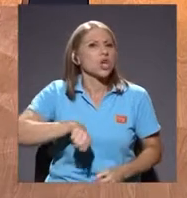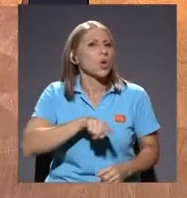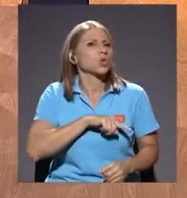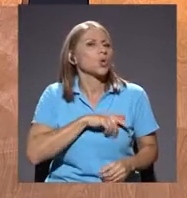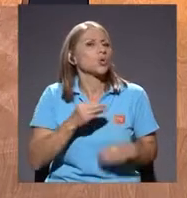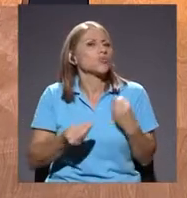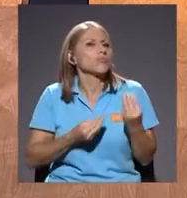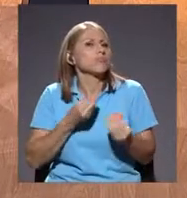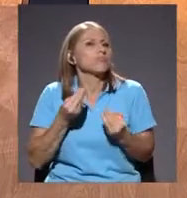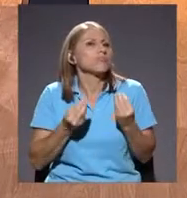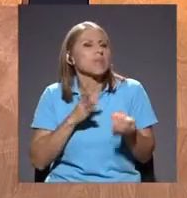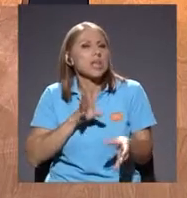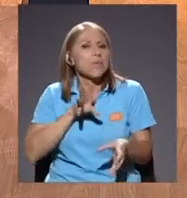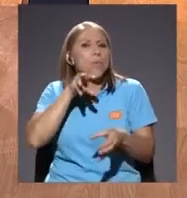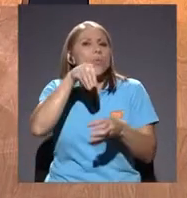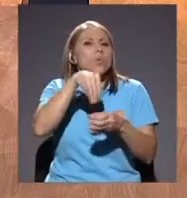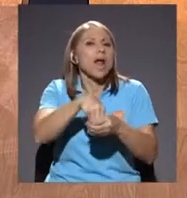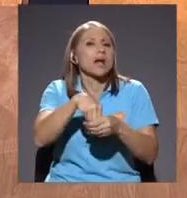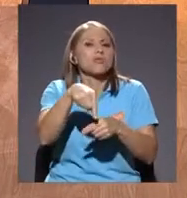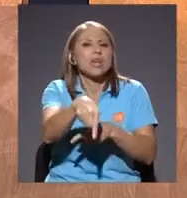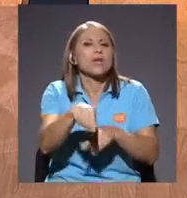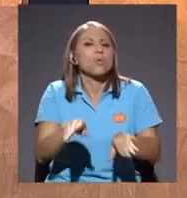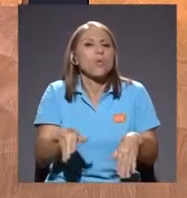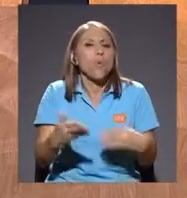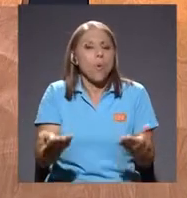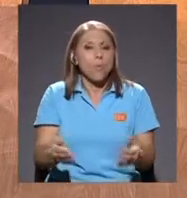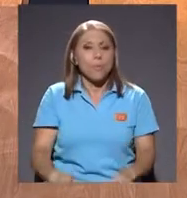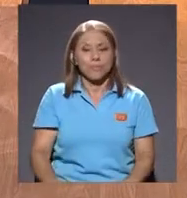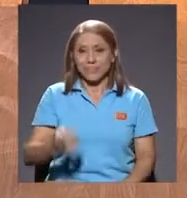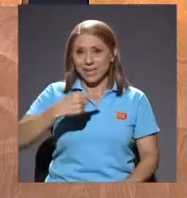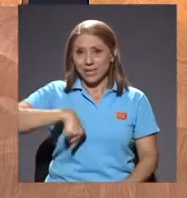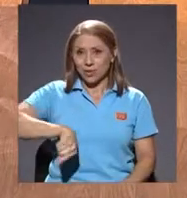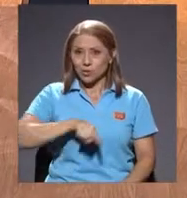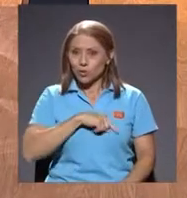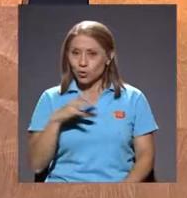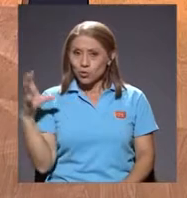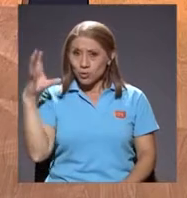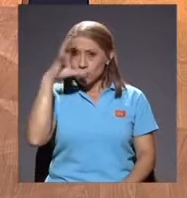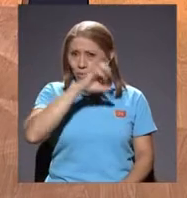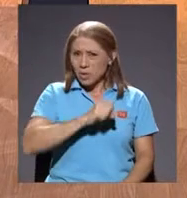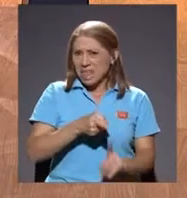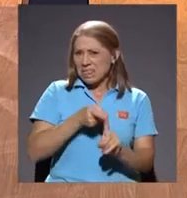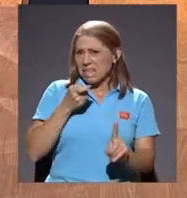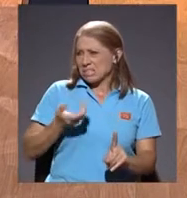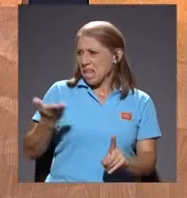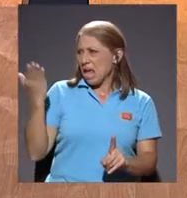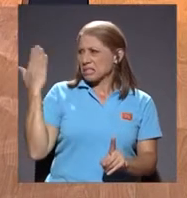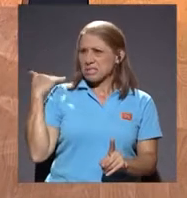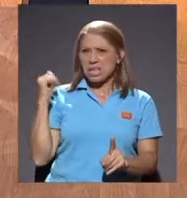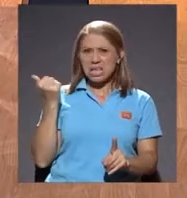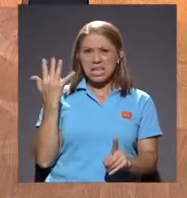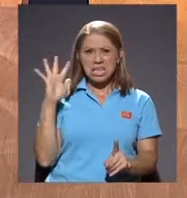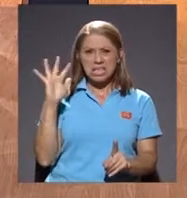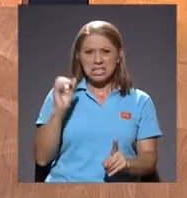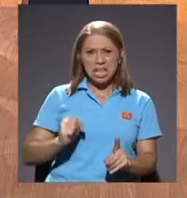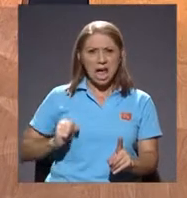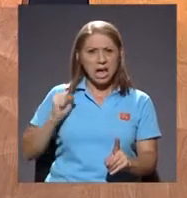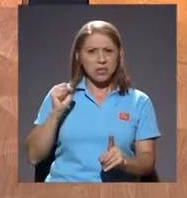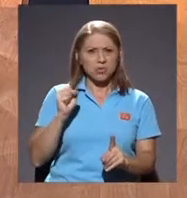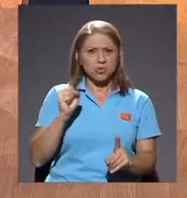estrategia de país nos dimos cuenta que 15 años para acá tal vez o 10 años